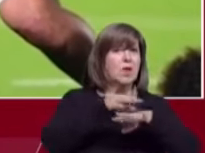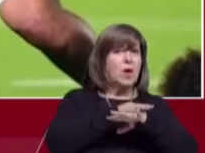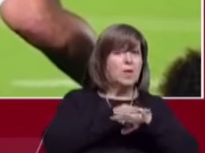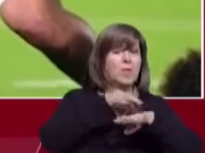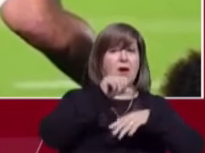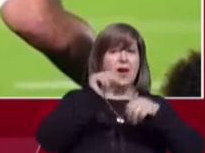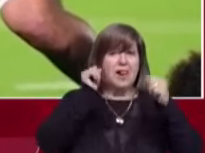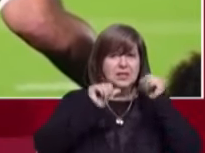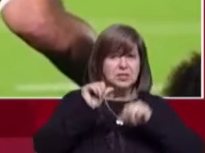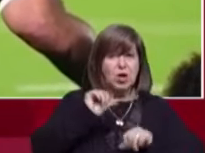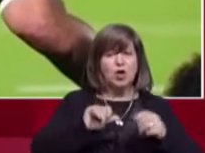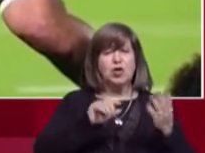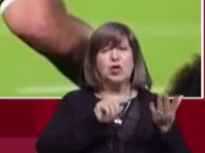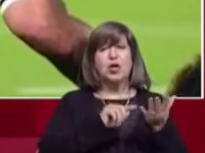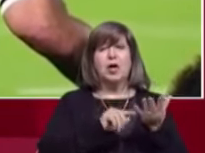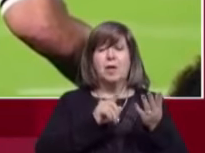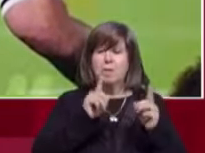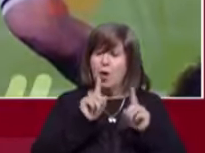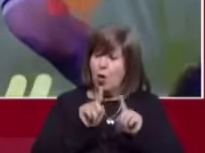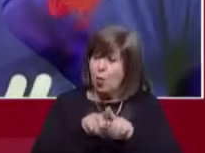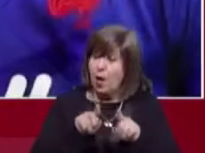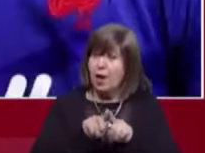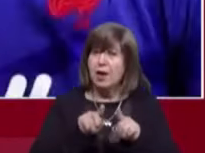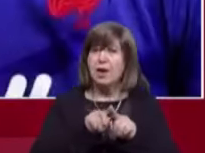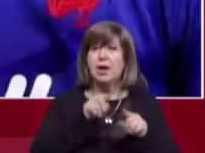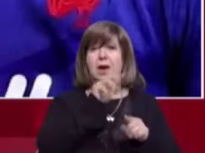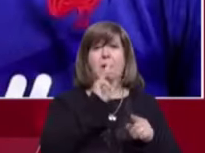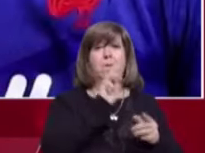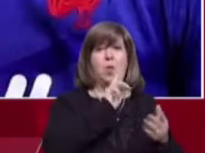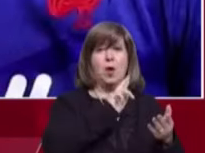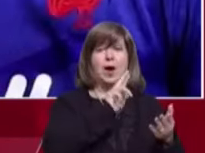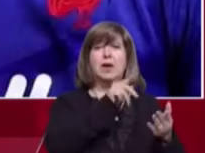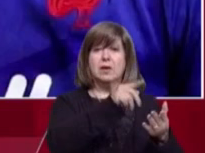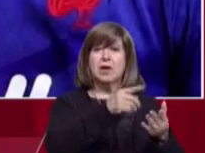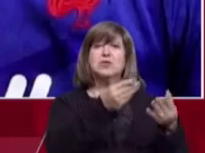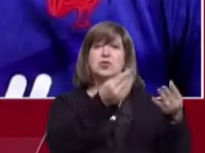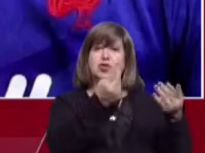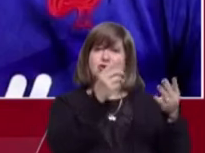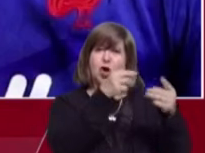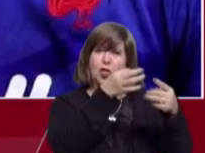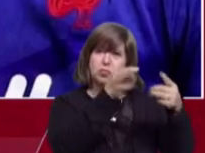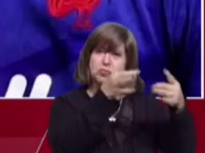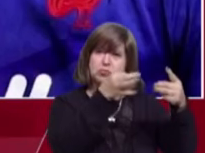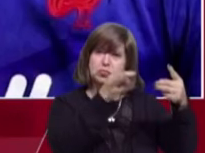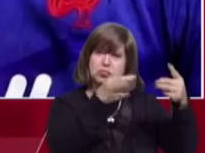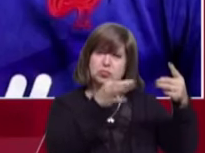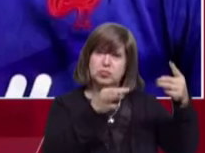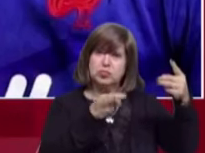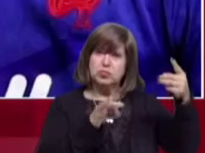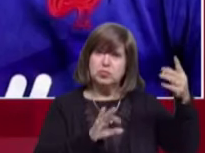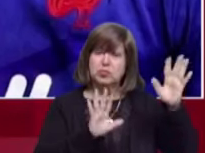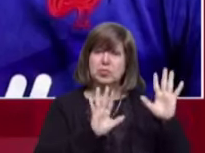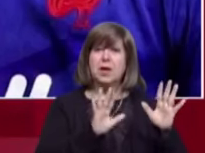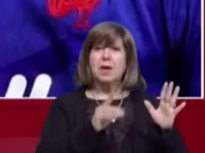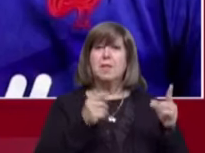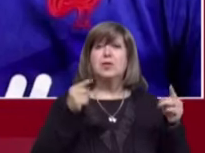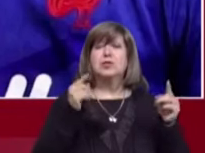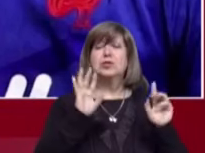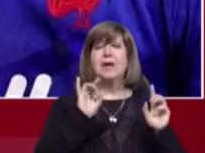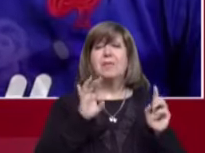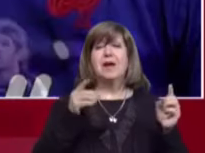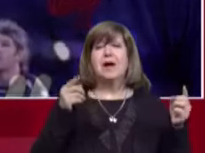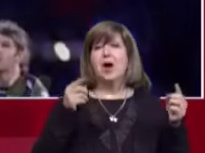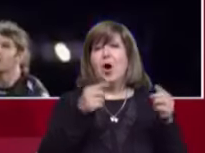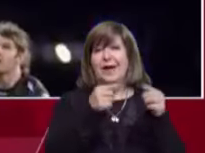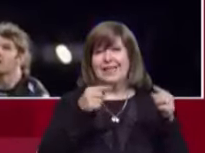se resalta de todas maneras que las declaraciones de la denunciante en autos fueron valoradas en contraposición a pruebas de neto carácter objetivo como las